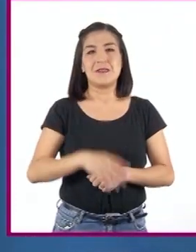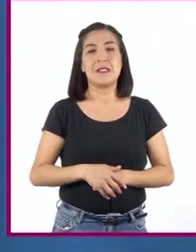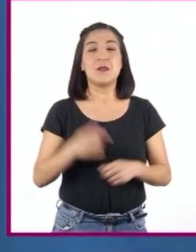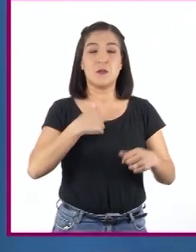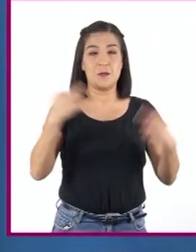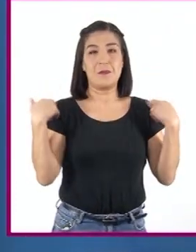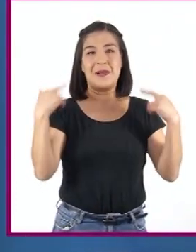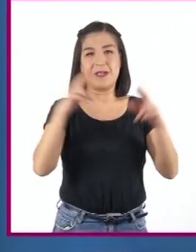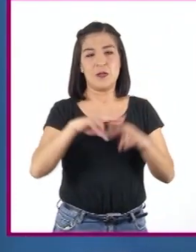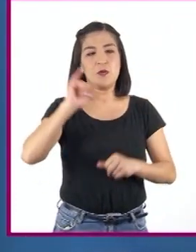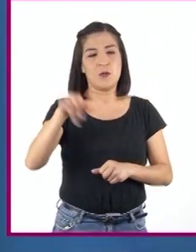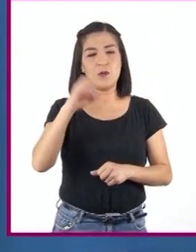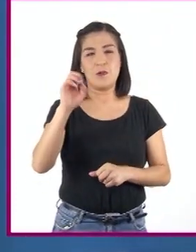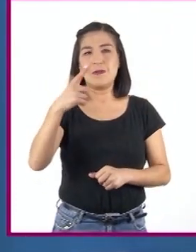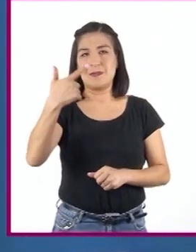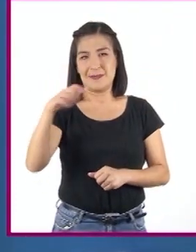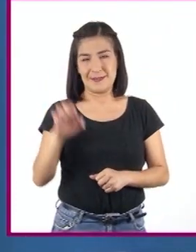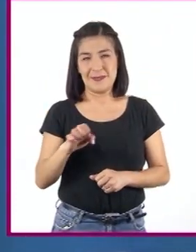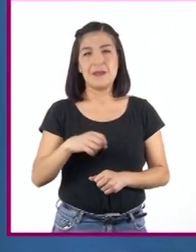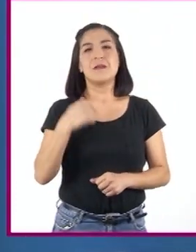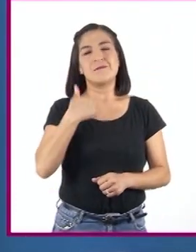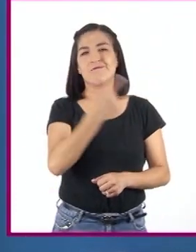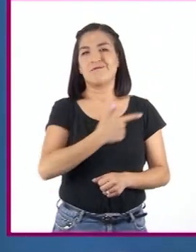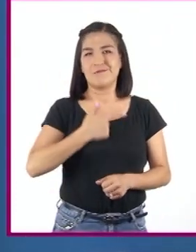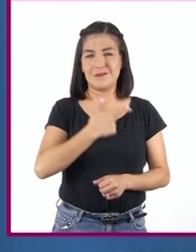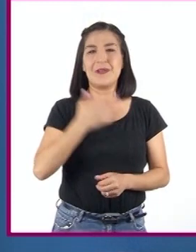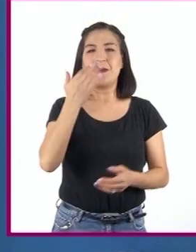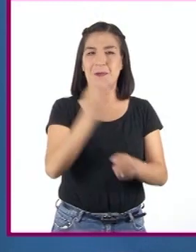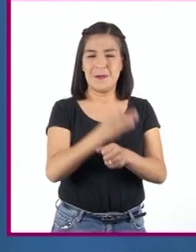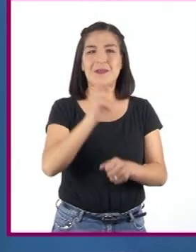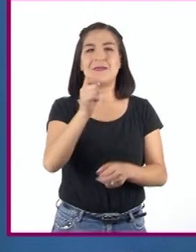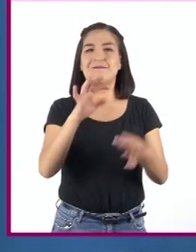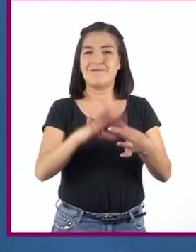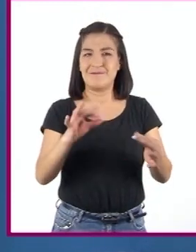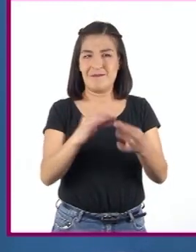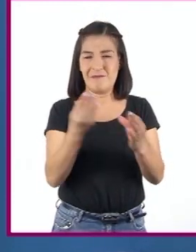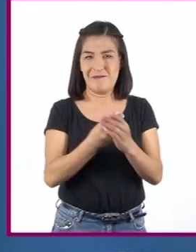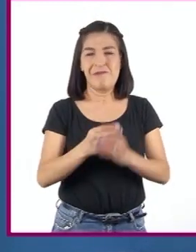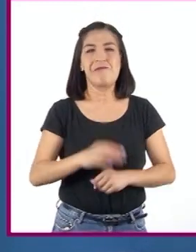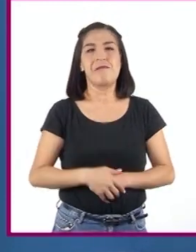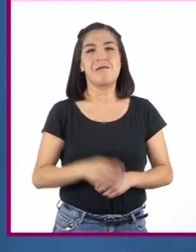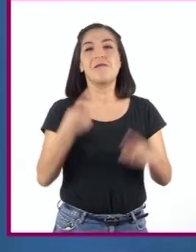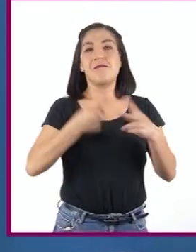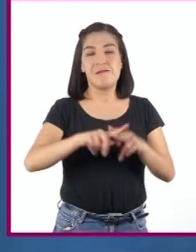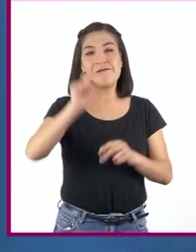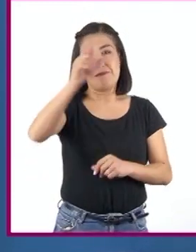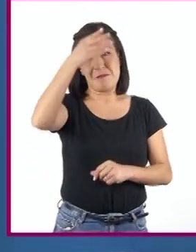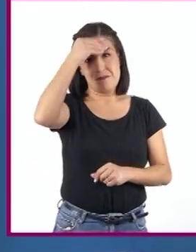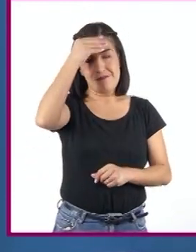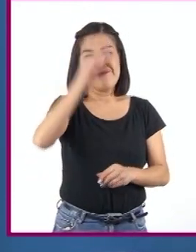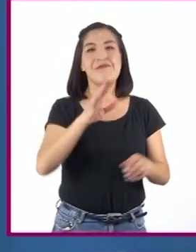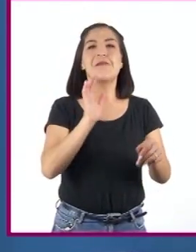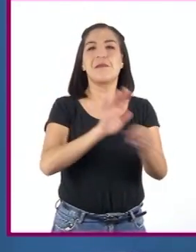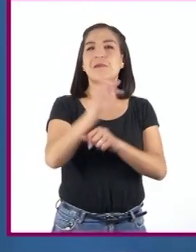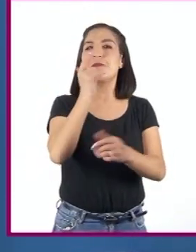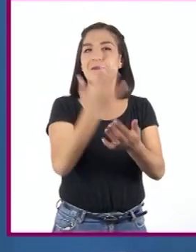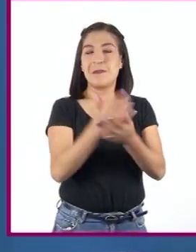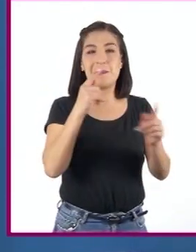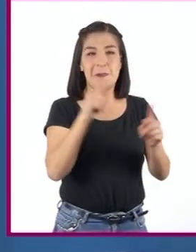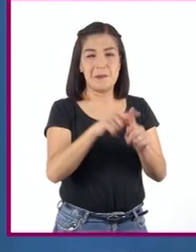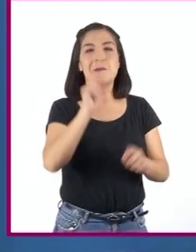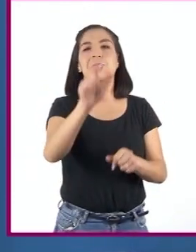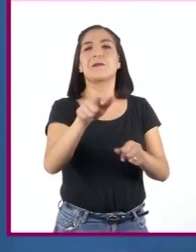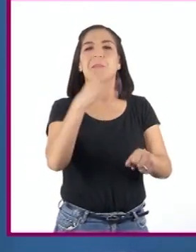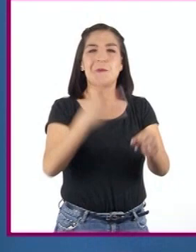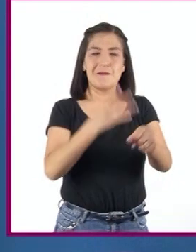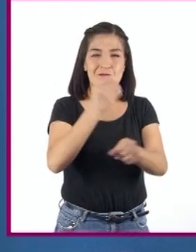Jorge Serrano y tendré el gusto de compartir con ustedes esta lección. Continuaremos con el aprendizaje esperado. Resuelve problemas